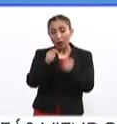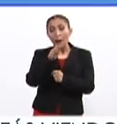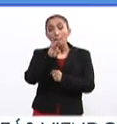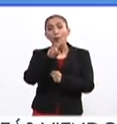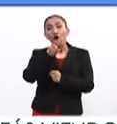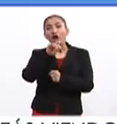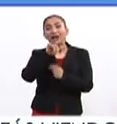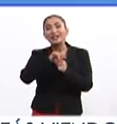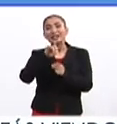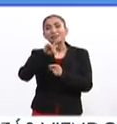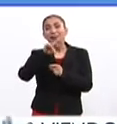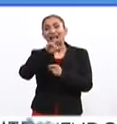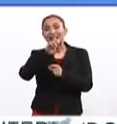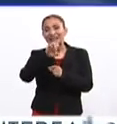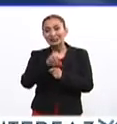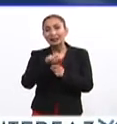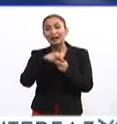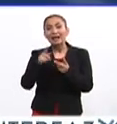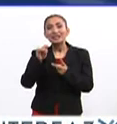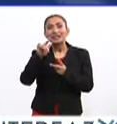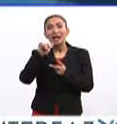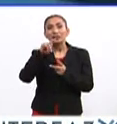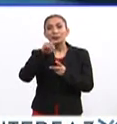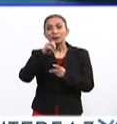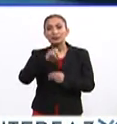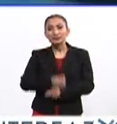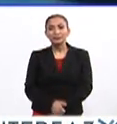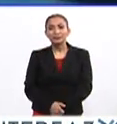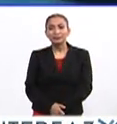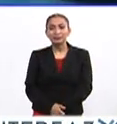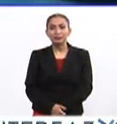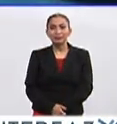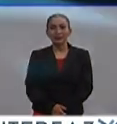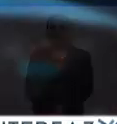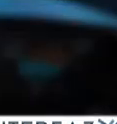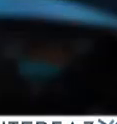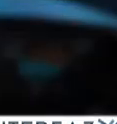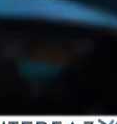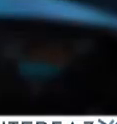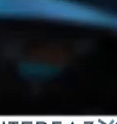Co., SpaceX y Stratolaunch.